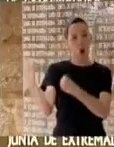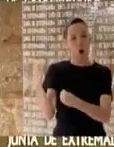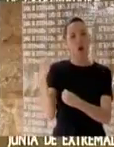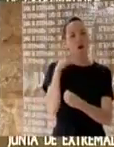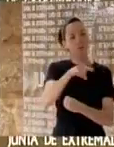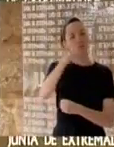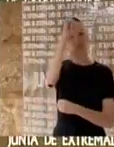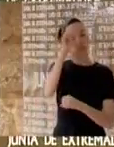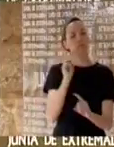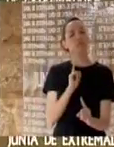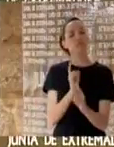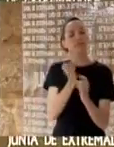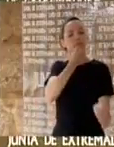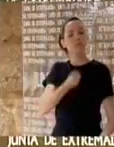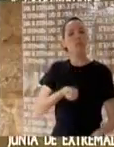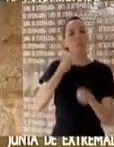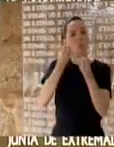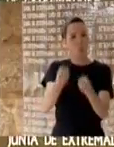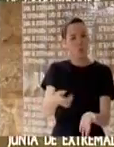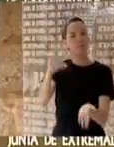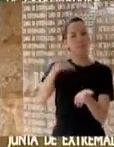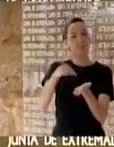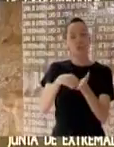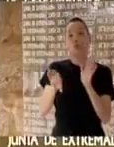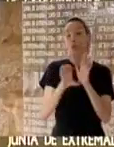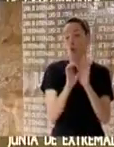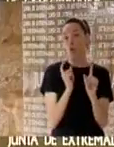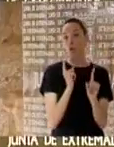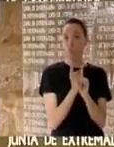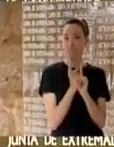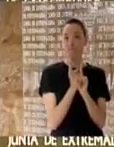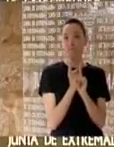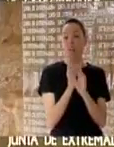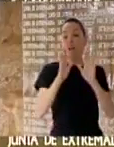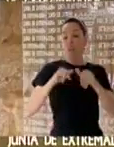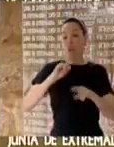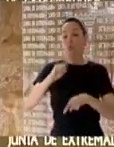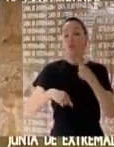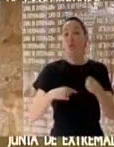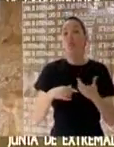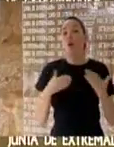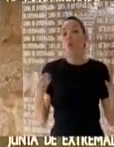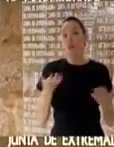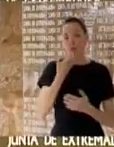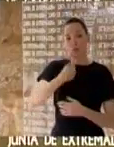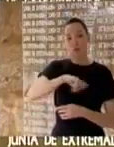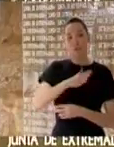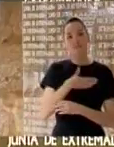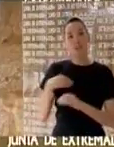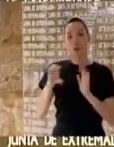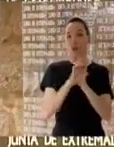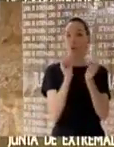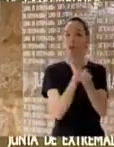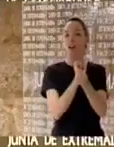su posición para subvertir el orden constitucional. Y en consecuencia, si proponemos una modificación del Código Penal,